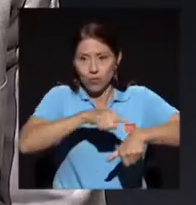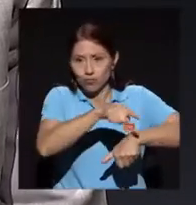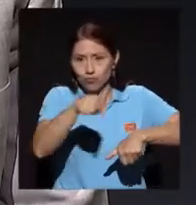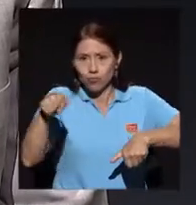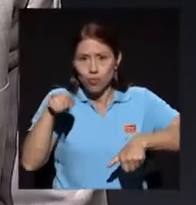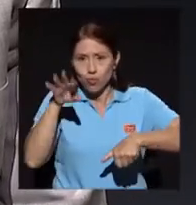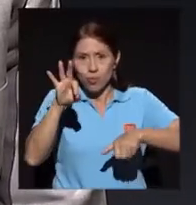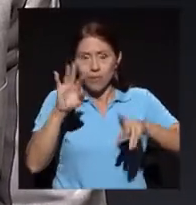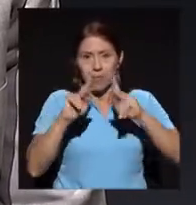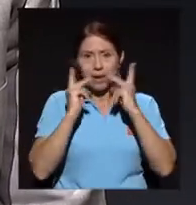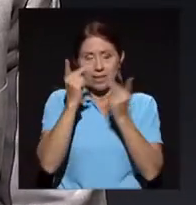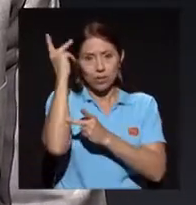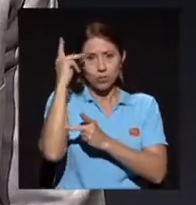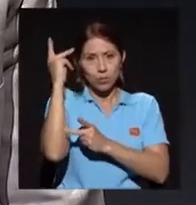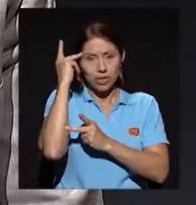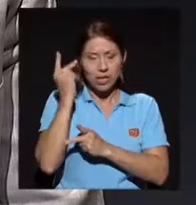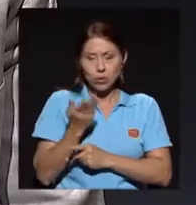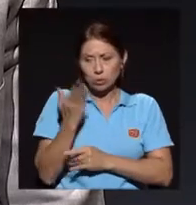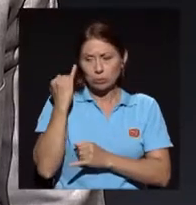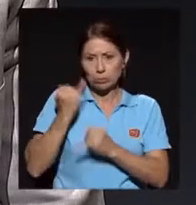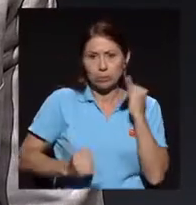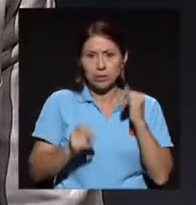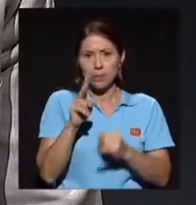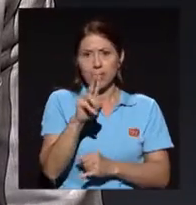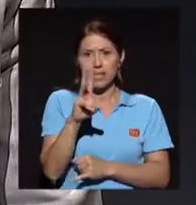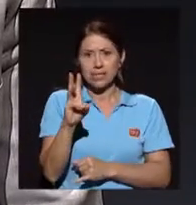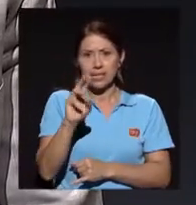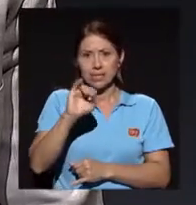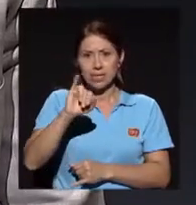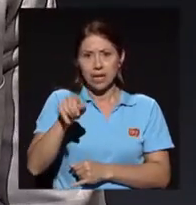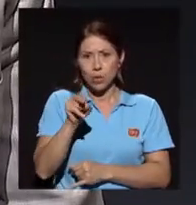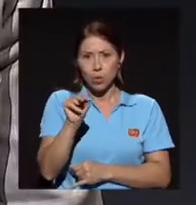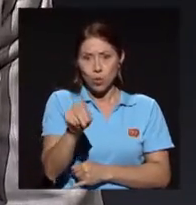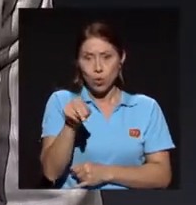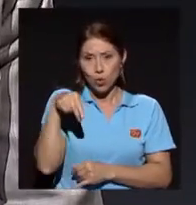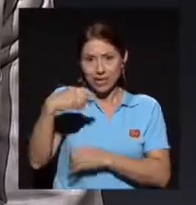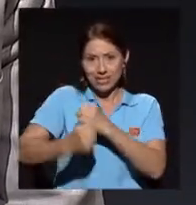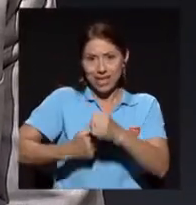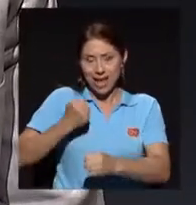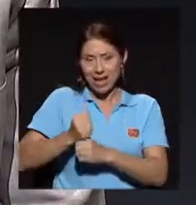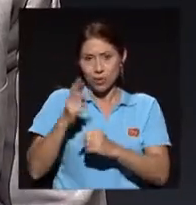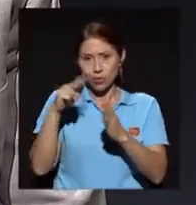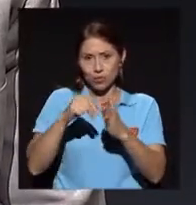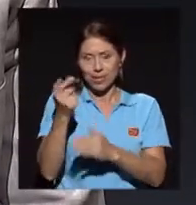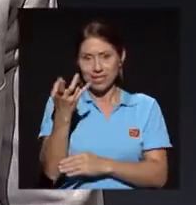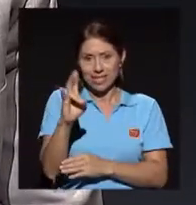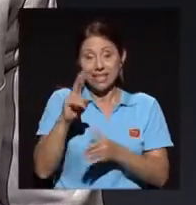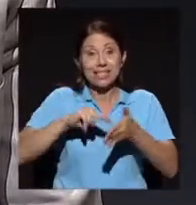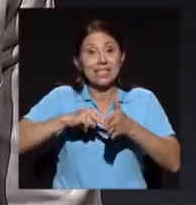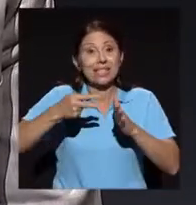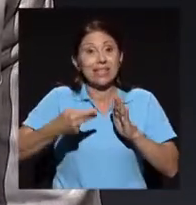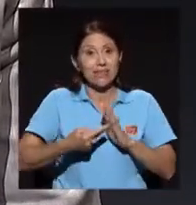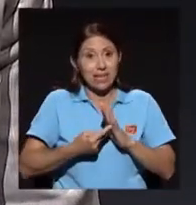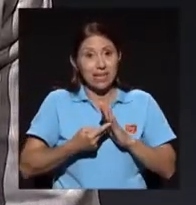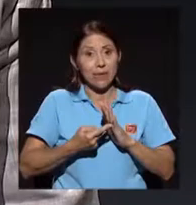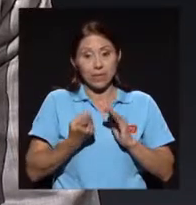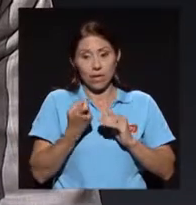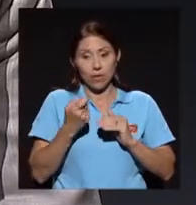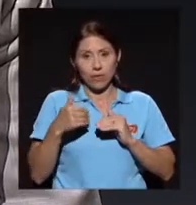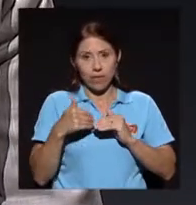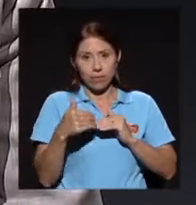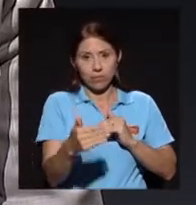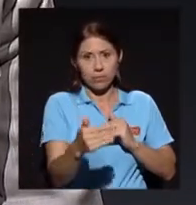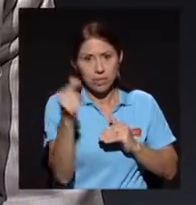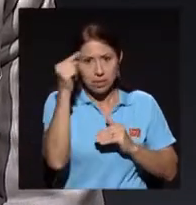el 26 de junio de este año 2017 eso significa que de cara al resto de este gobierno